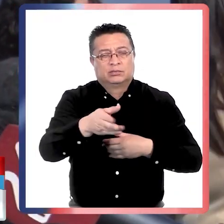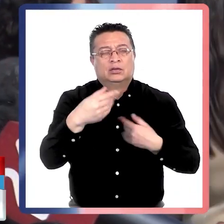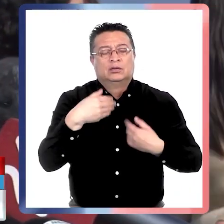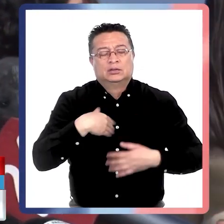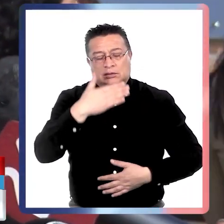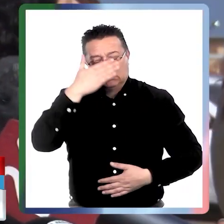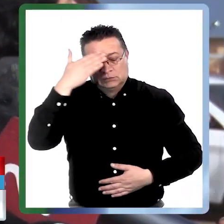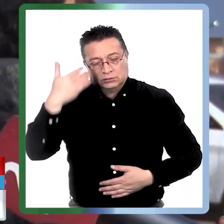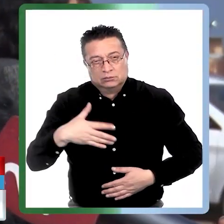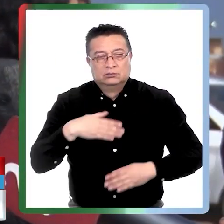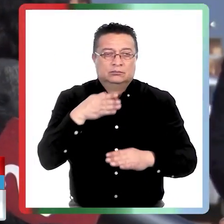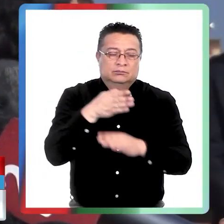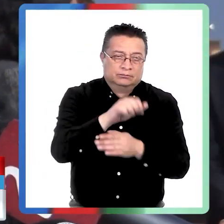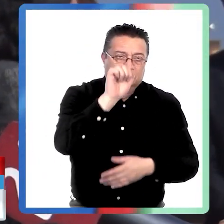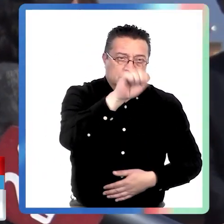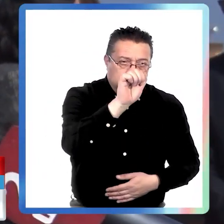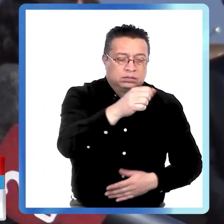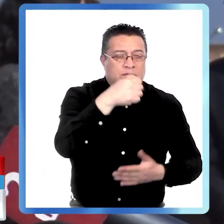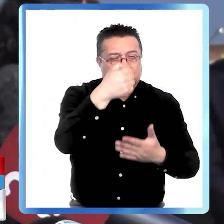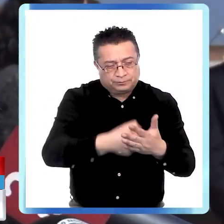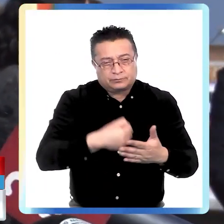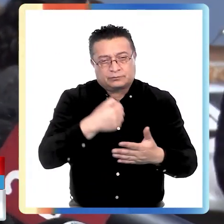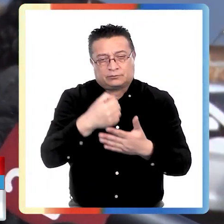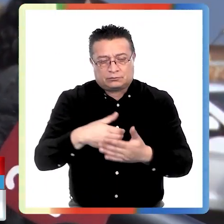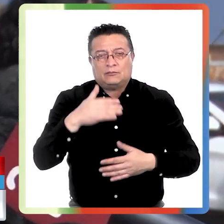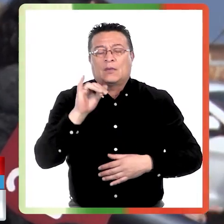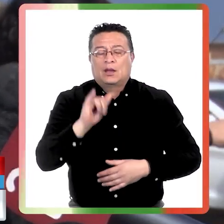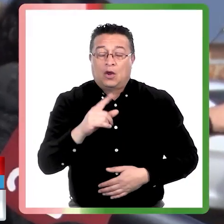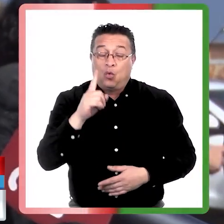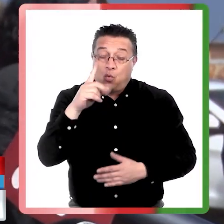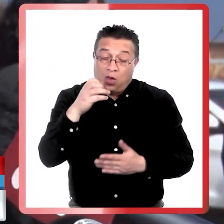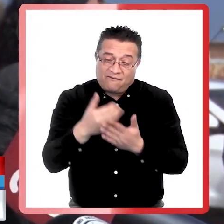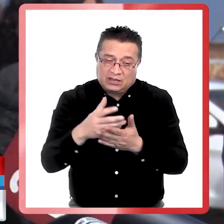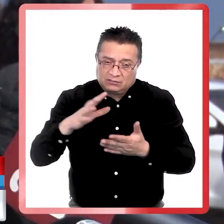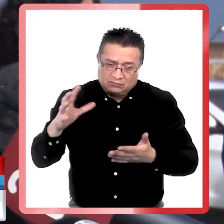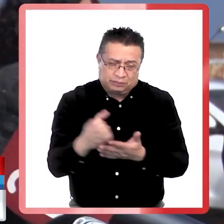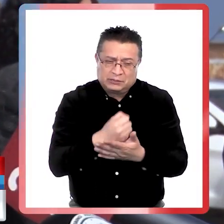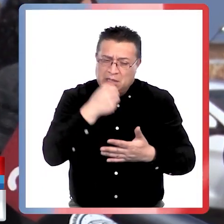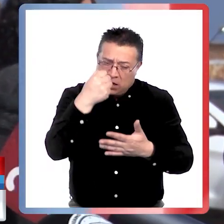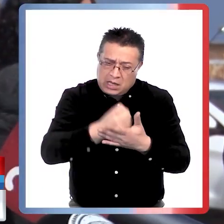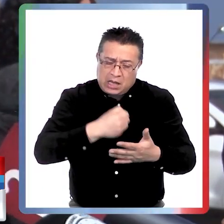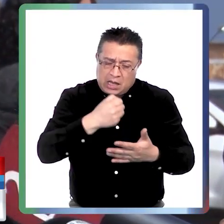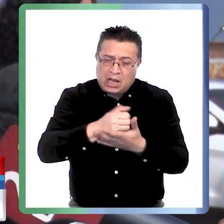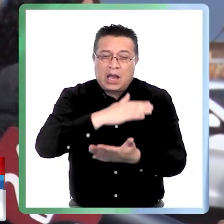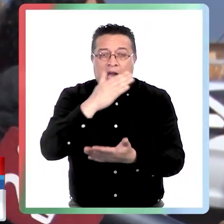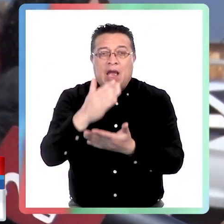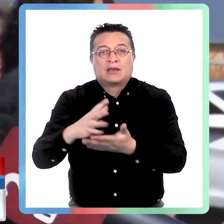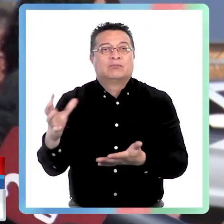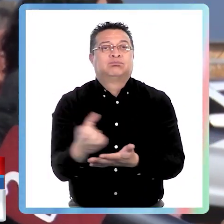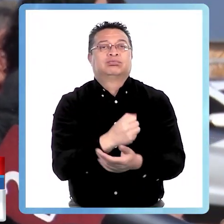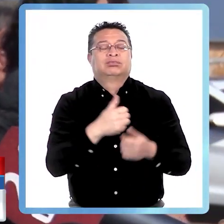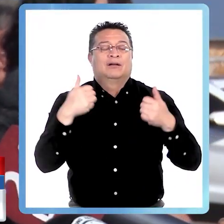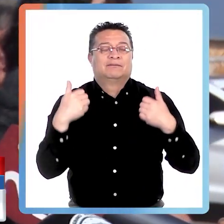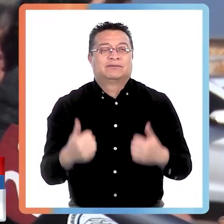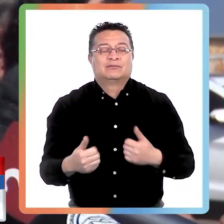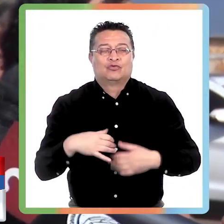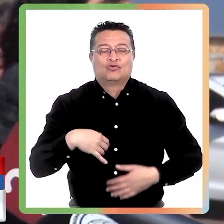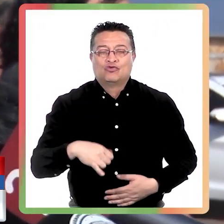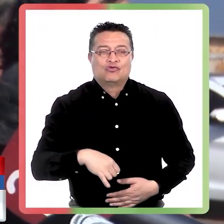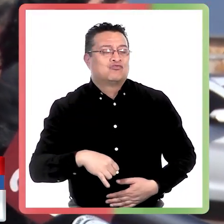me sentía cansada, iba, golpeaba puerta y seguía insistiendo, sabía que alguna vez en la vida mi perseverancia me iba a llevar a